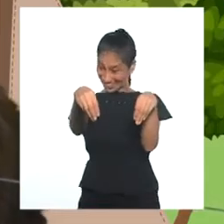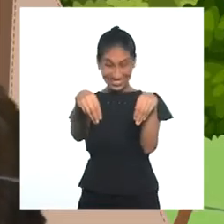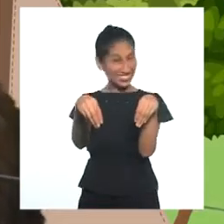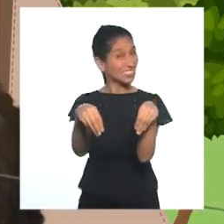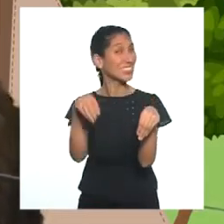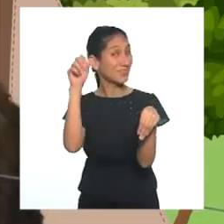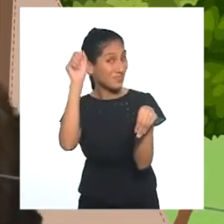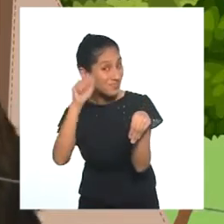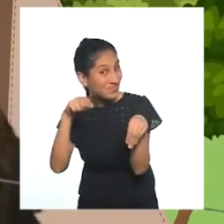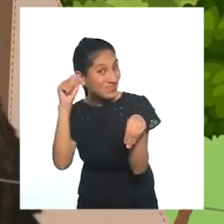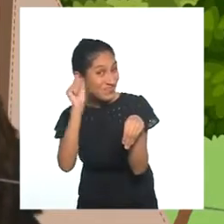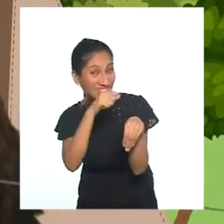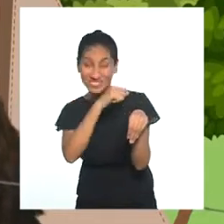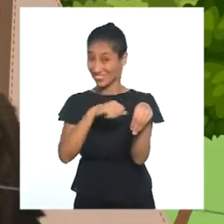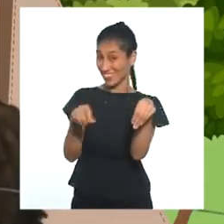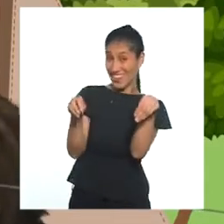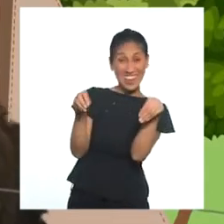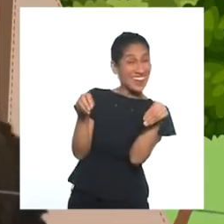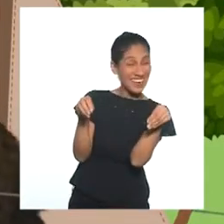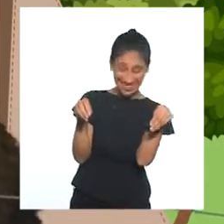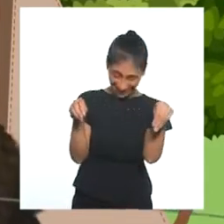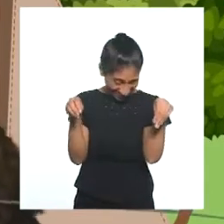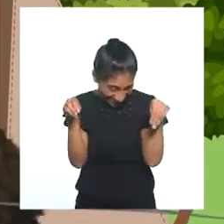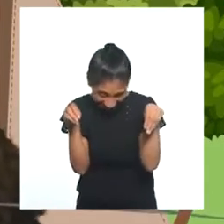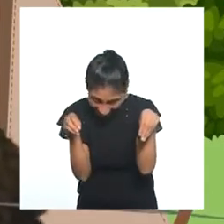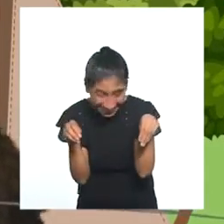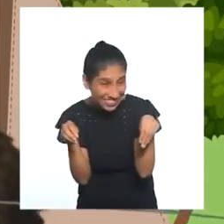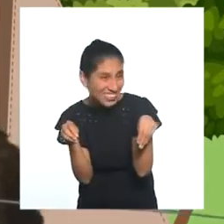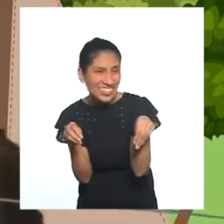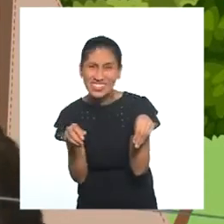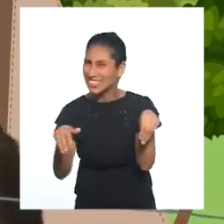¡Oh! ¡Así es! ¿Y